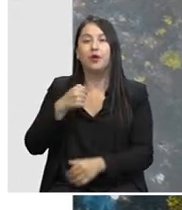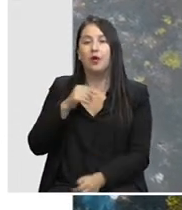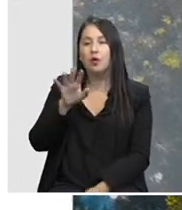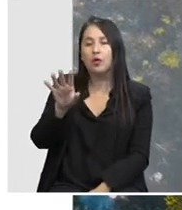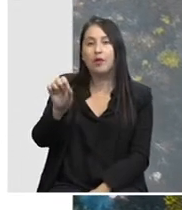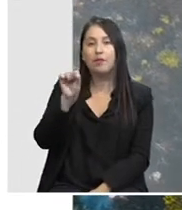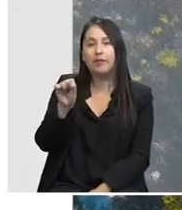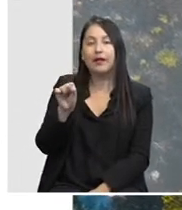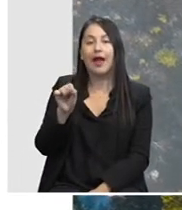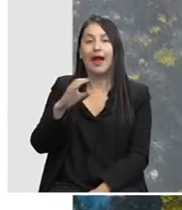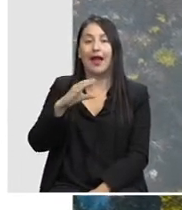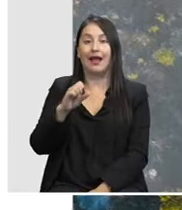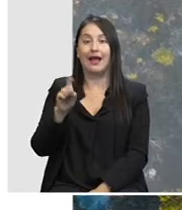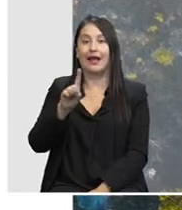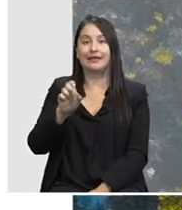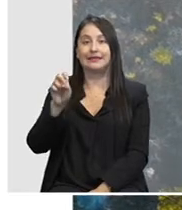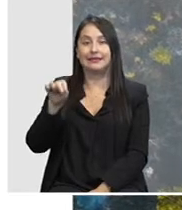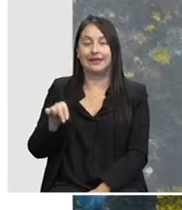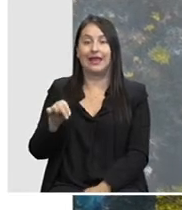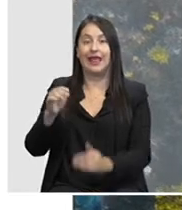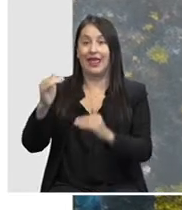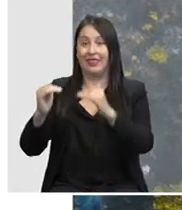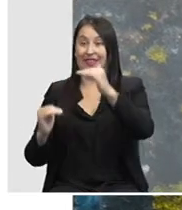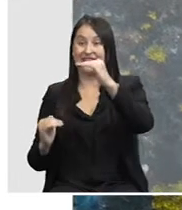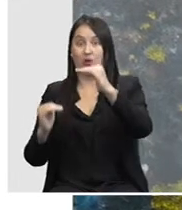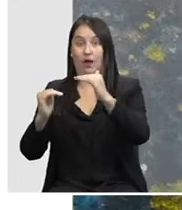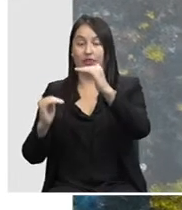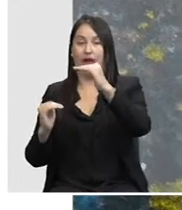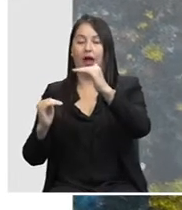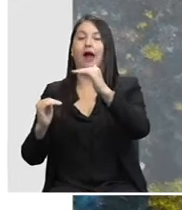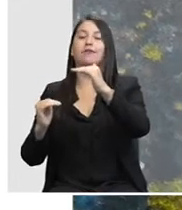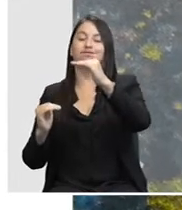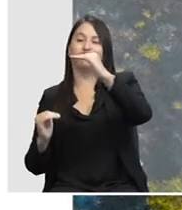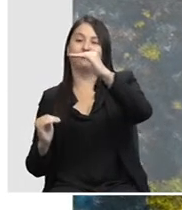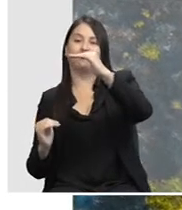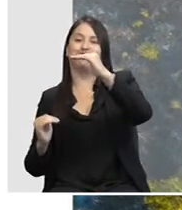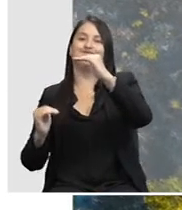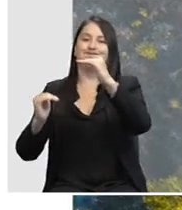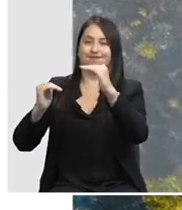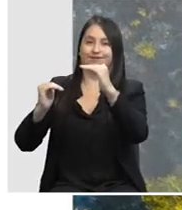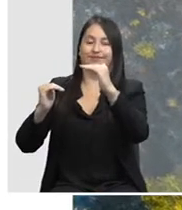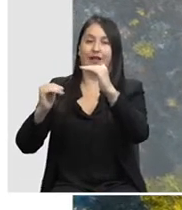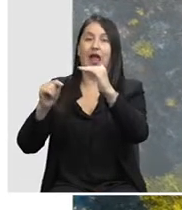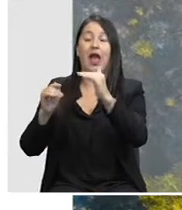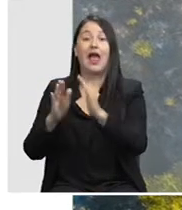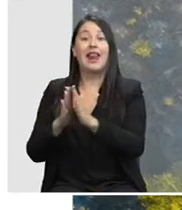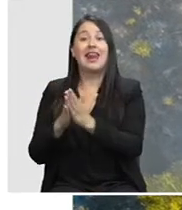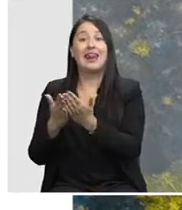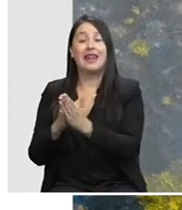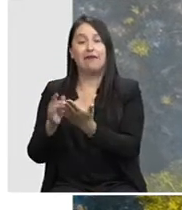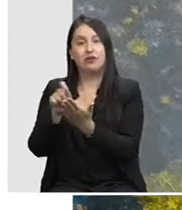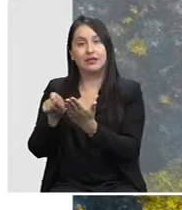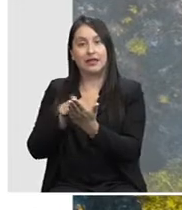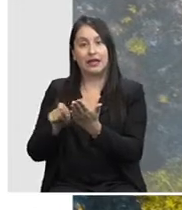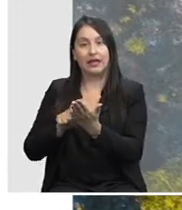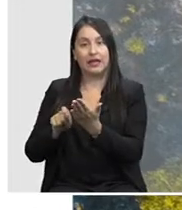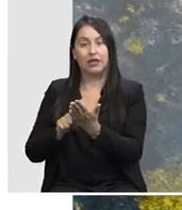encuestas de hogares, la desigualdad ha bajado. Varios libros se escribieron al respecto, varias otras publicaciones de todo tipo.